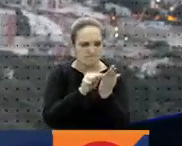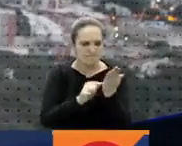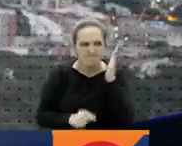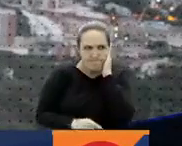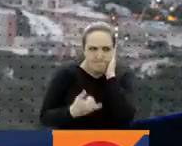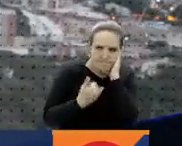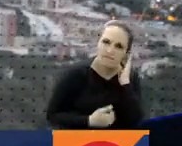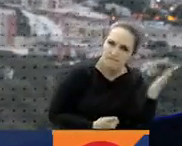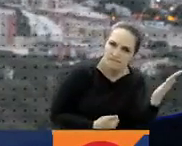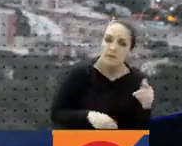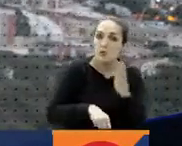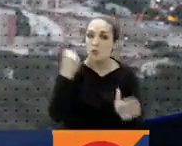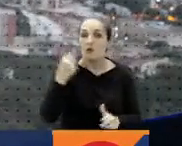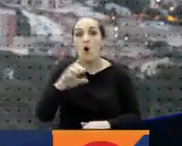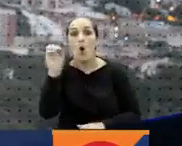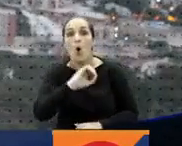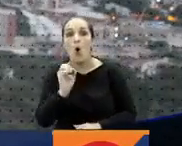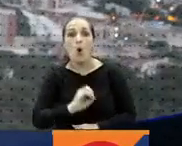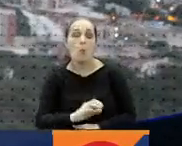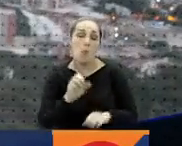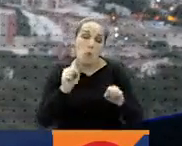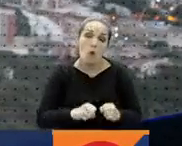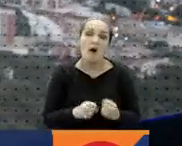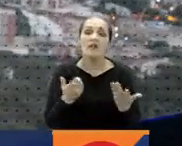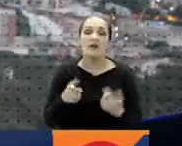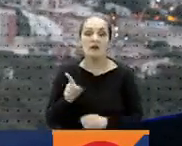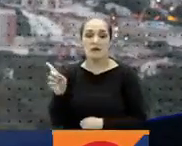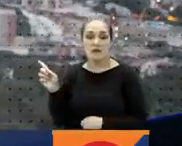línea nacional y desde cualquier celular a la línea púrpura en bogotá